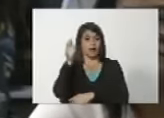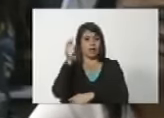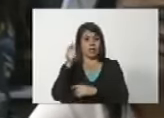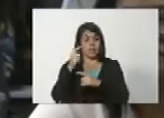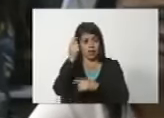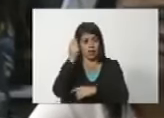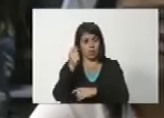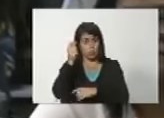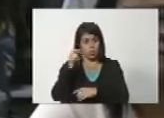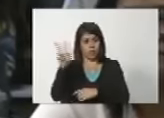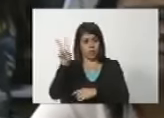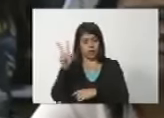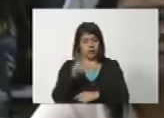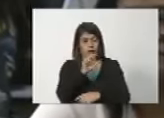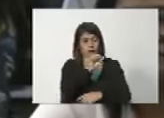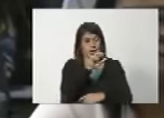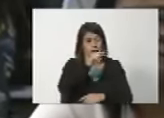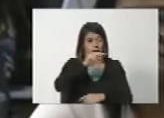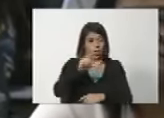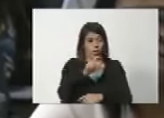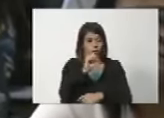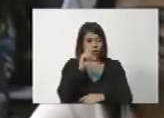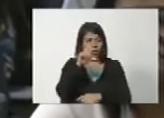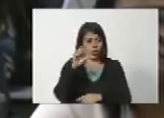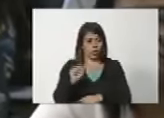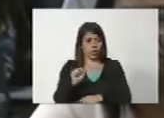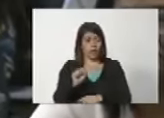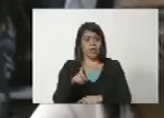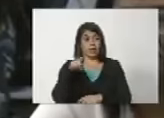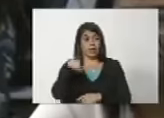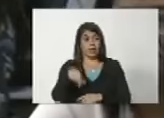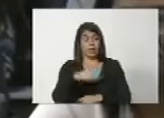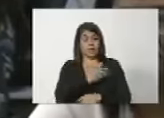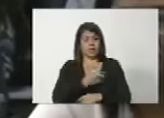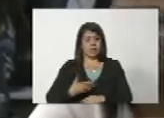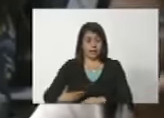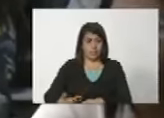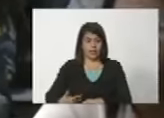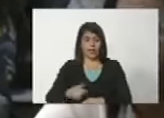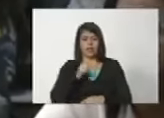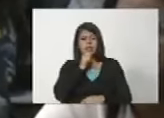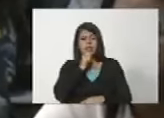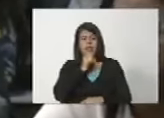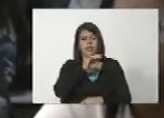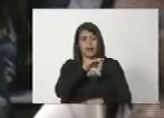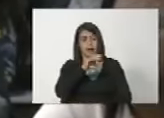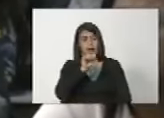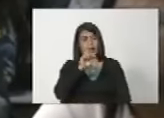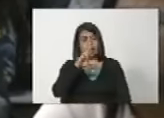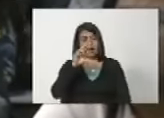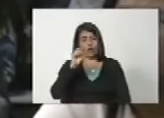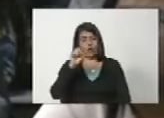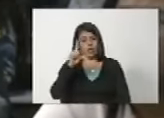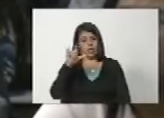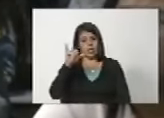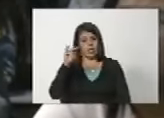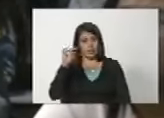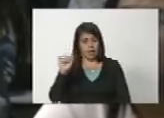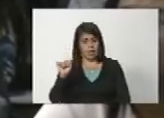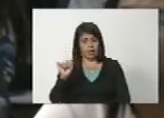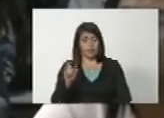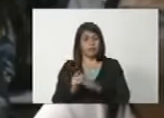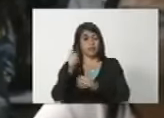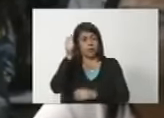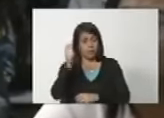Angola que preside la honorable diputada Carolina Sectari, y que seguramente pues a raíz de esta designación vamos a